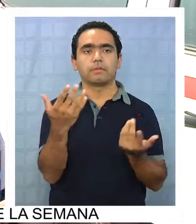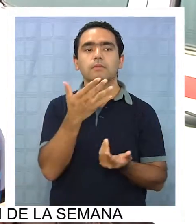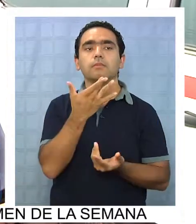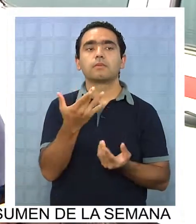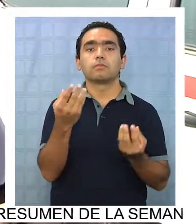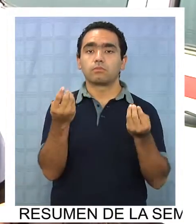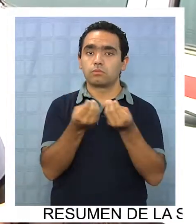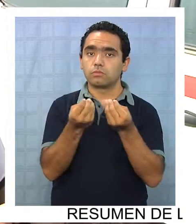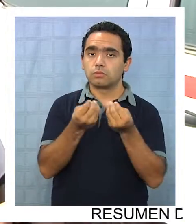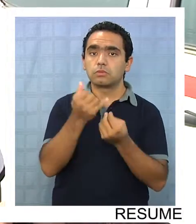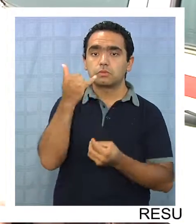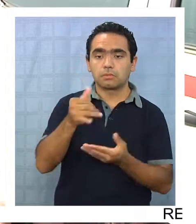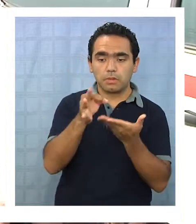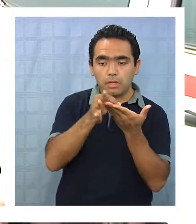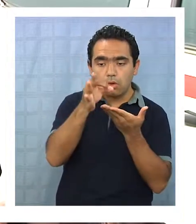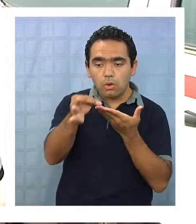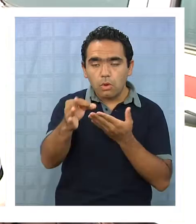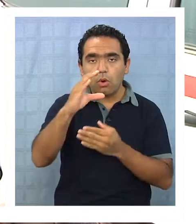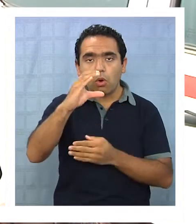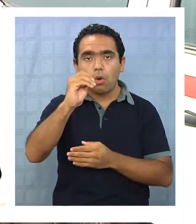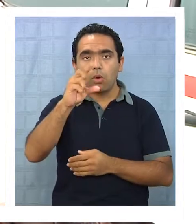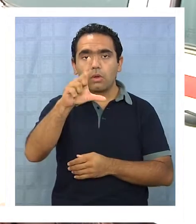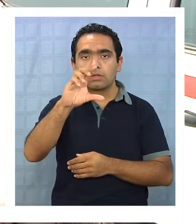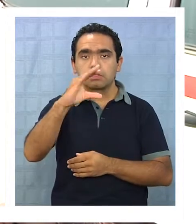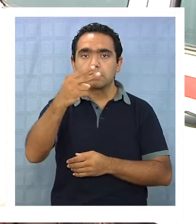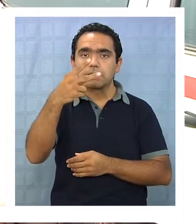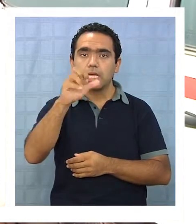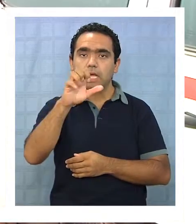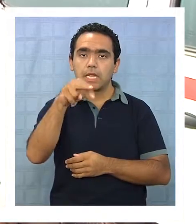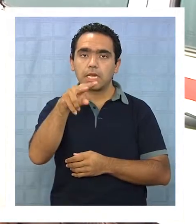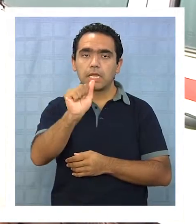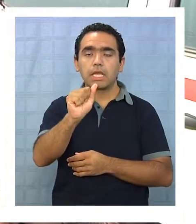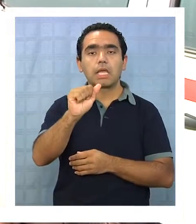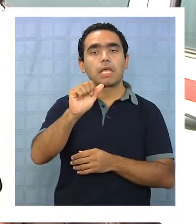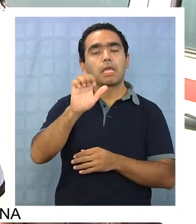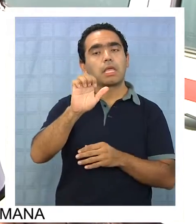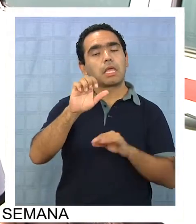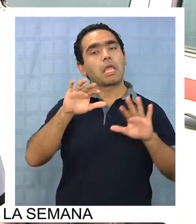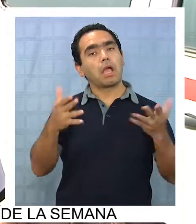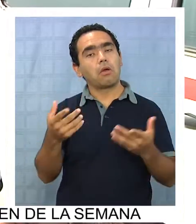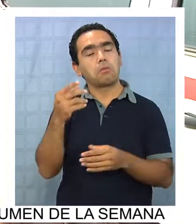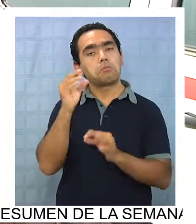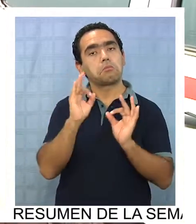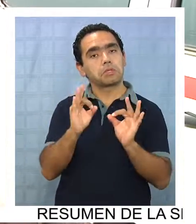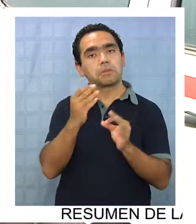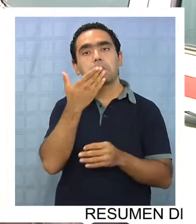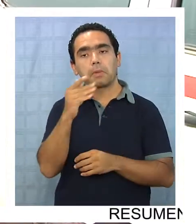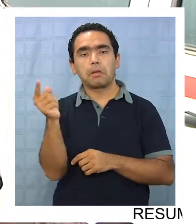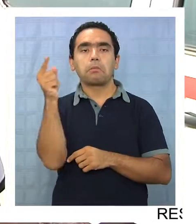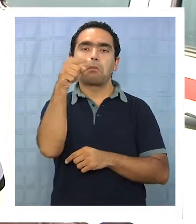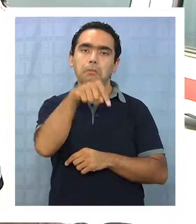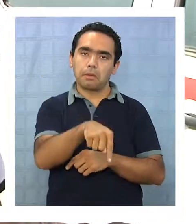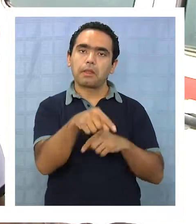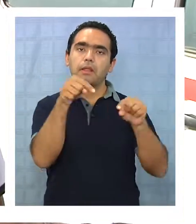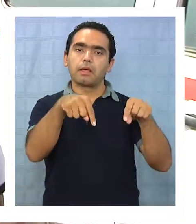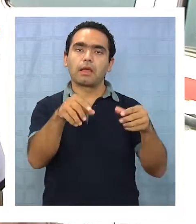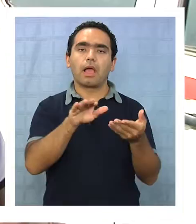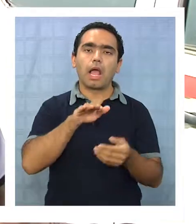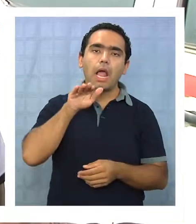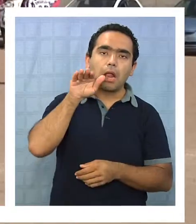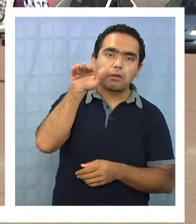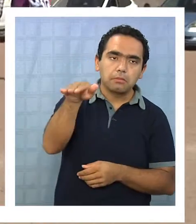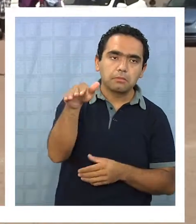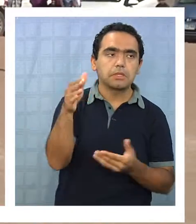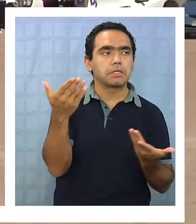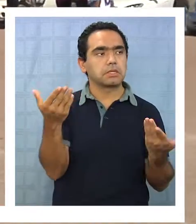celebrado en la comuna de Colchane, pero se dio una ocasión especial ahora en unión a los dirigentes de los otros clubes deportivos para realizar esta